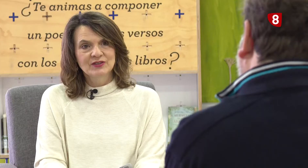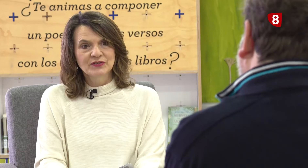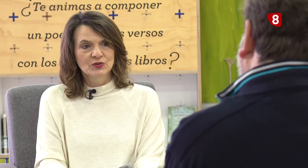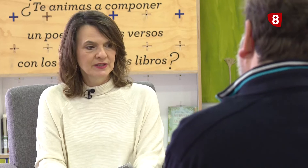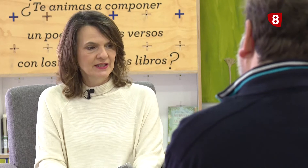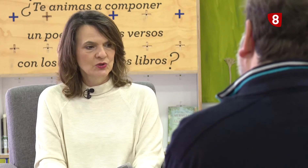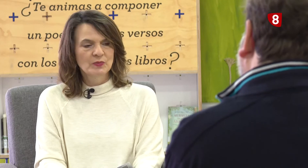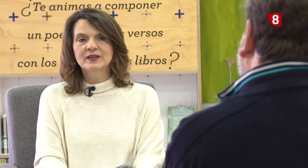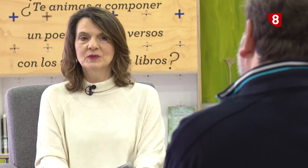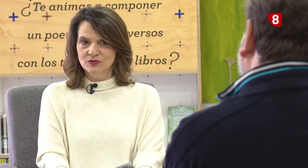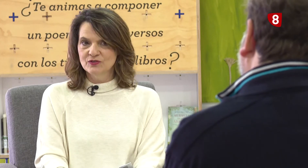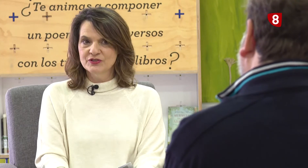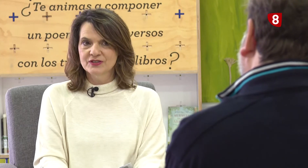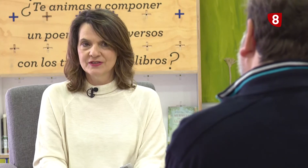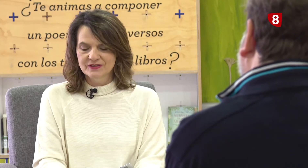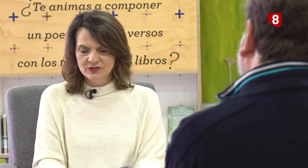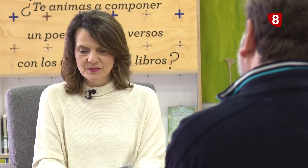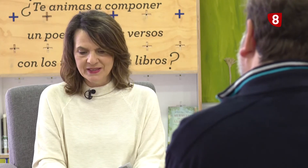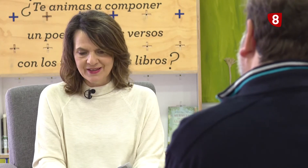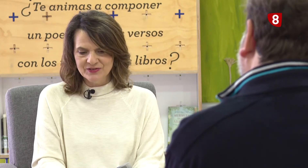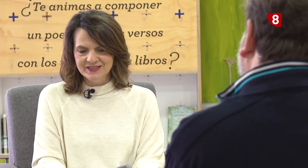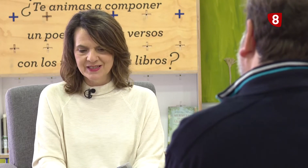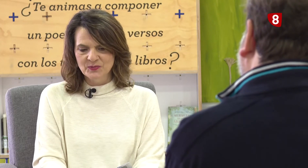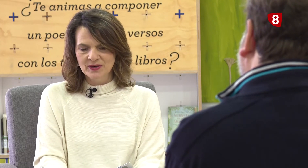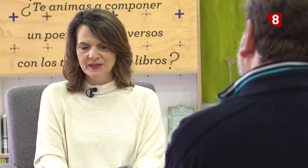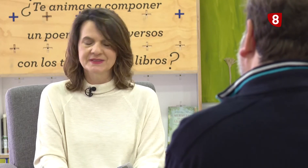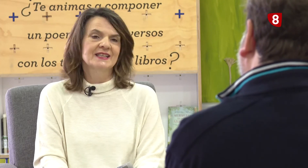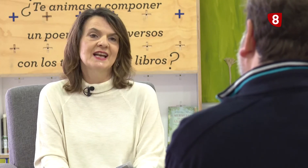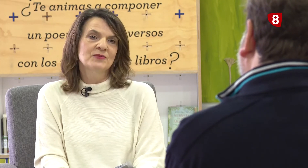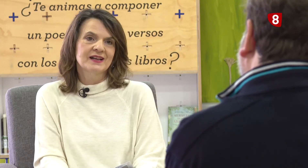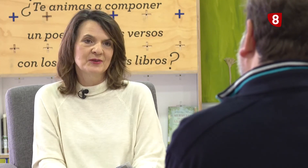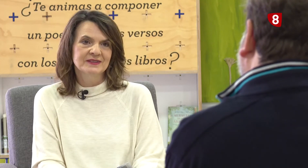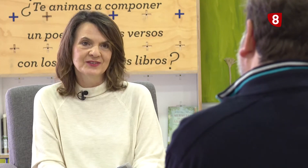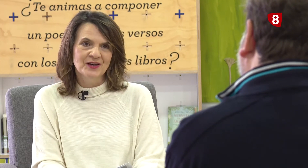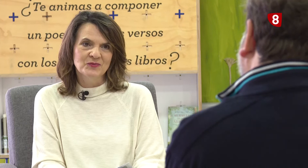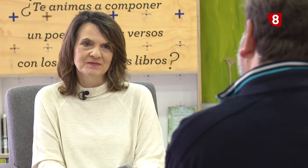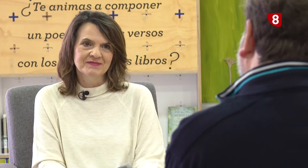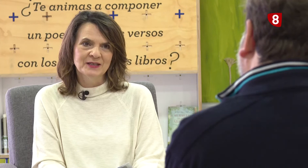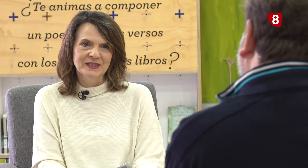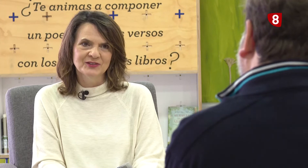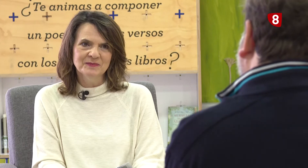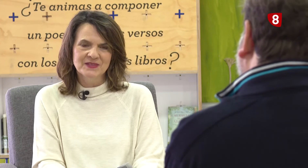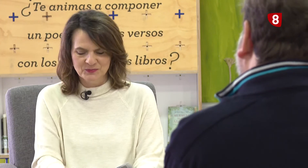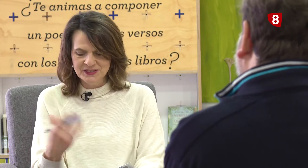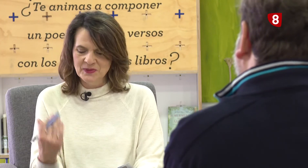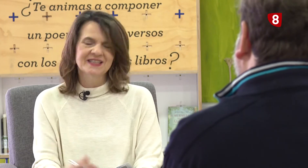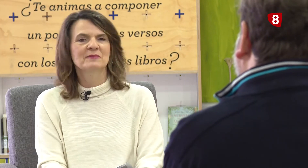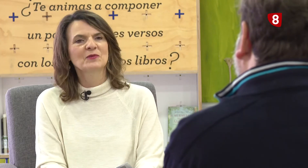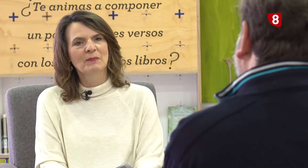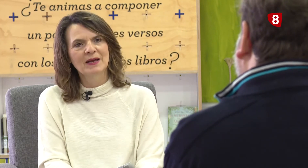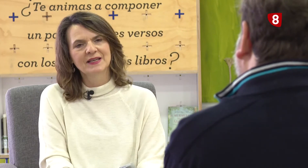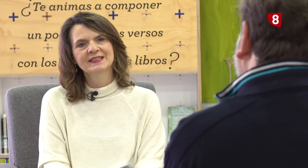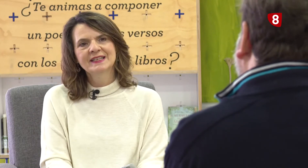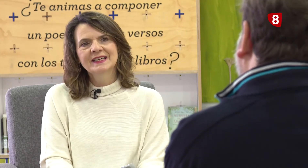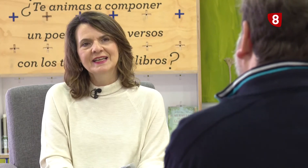Lorenzo te quiero pedir como a todos los invitados de este programa que me traigas alguna recomendación algún librito y después te pediré